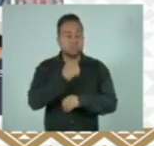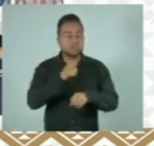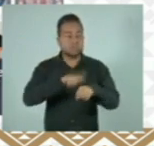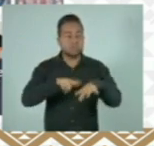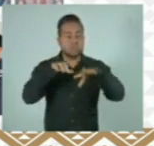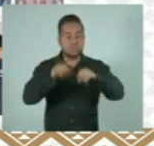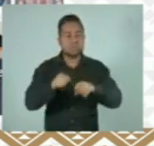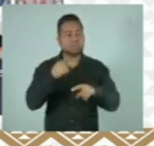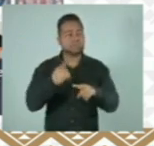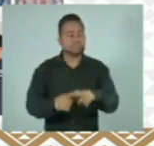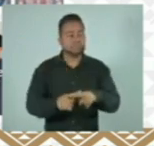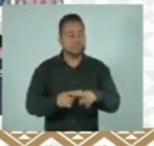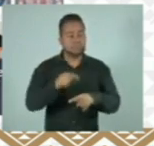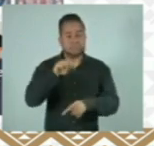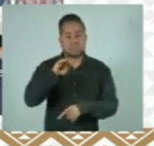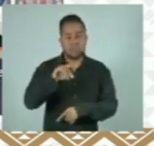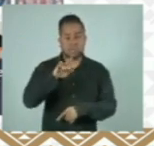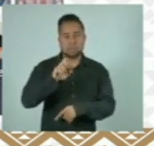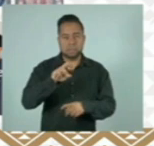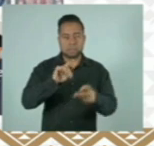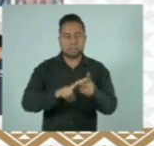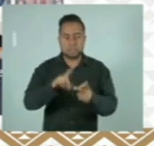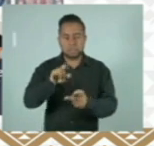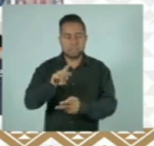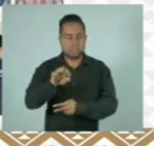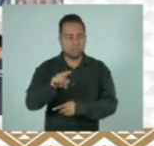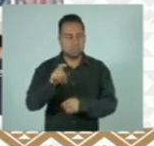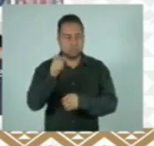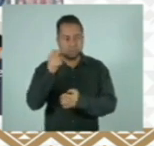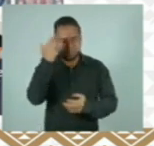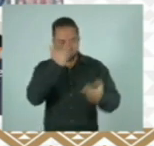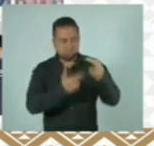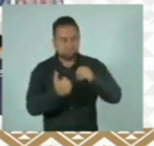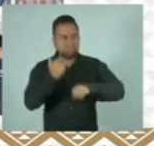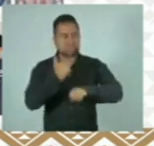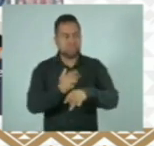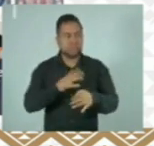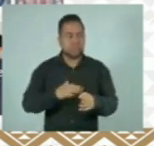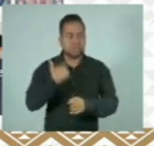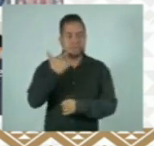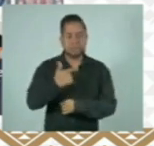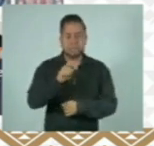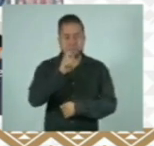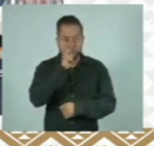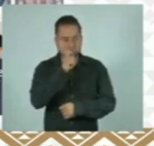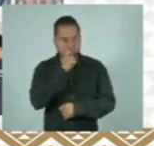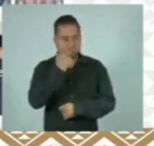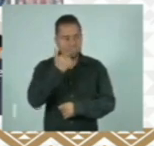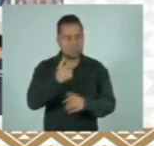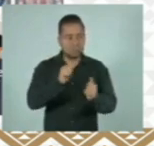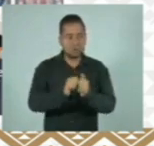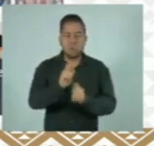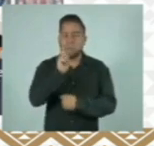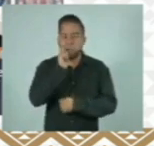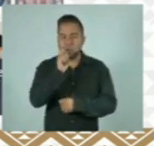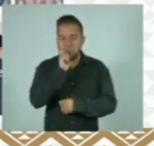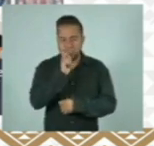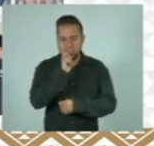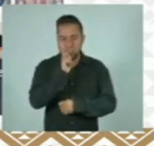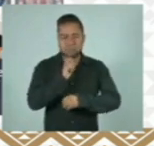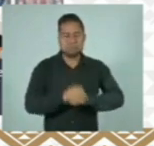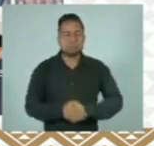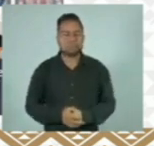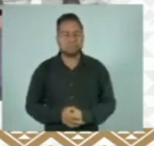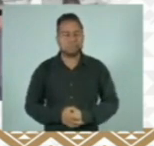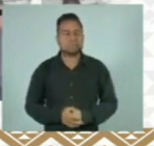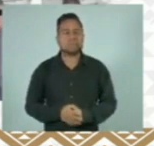cabo el aseguramiento y detención de Wilbar N., David N., y al realizar una inspección se localizaron 7 cigarros, 7 bolsas con marihuana. Y